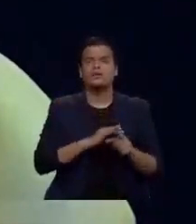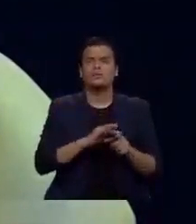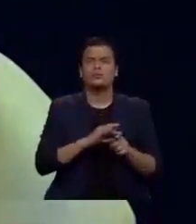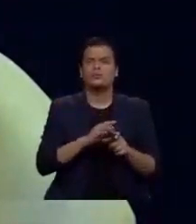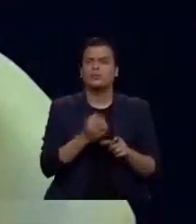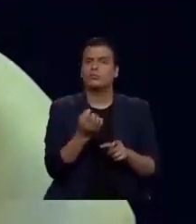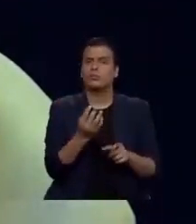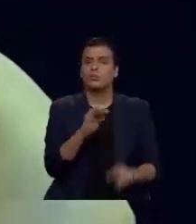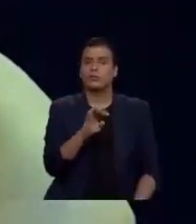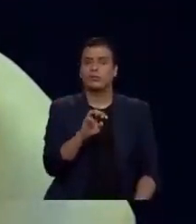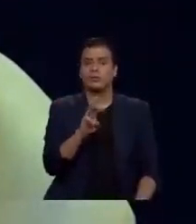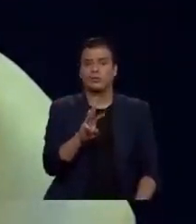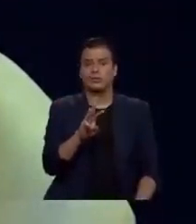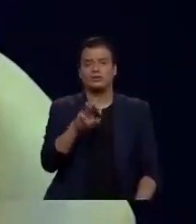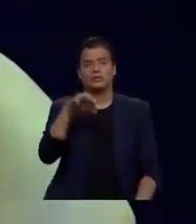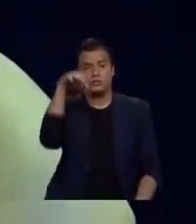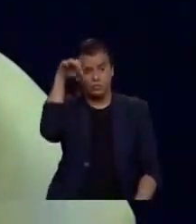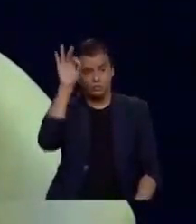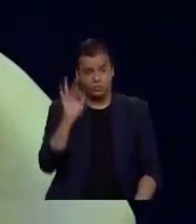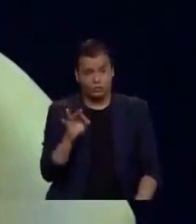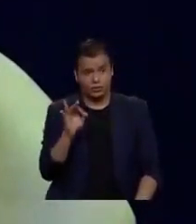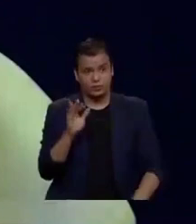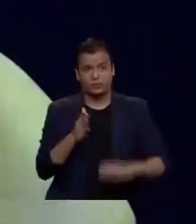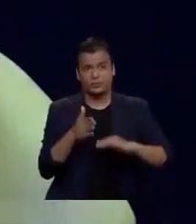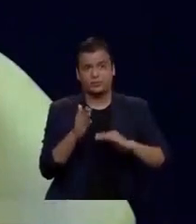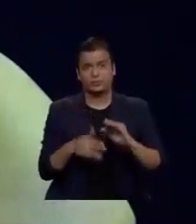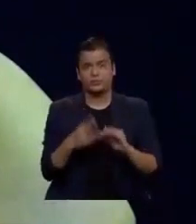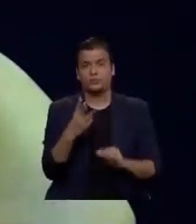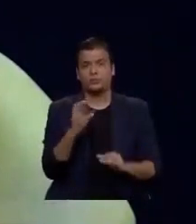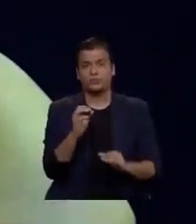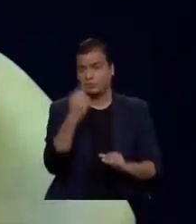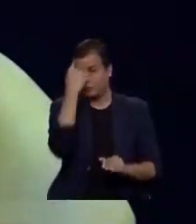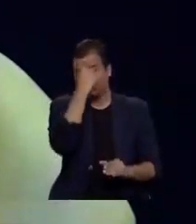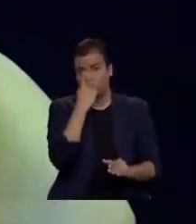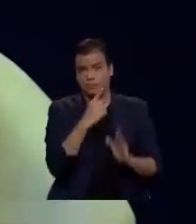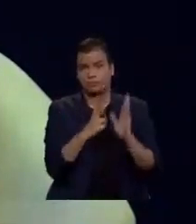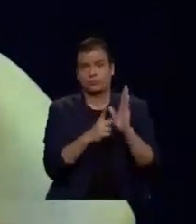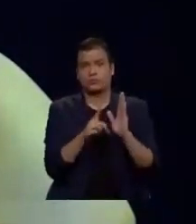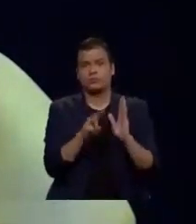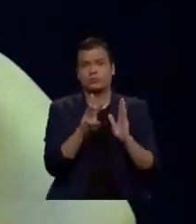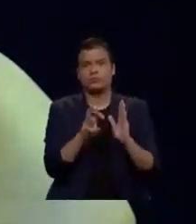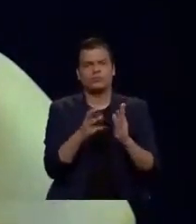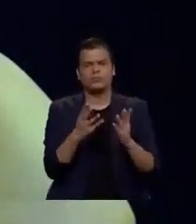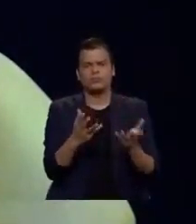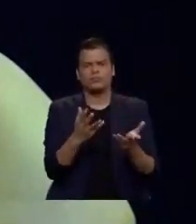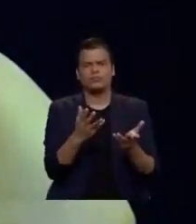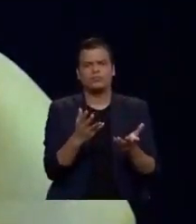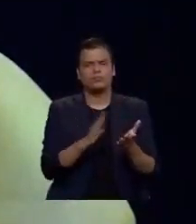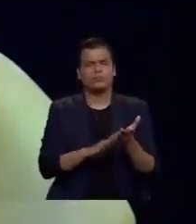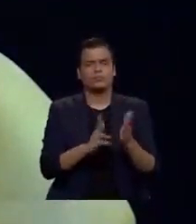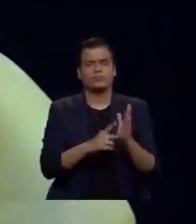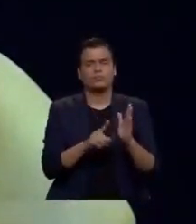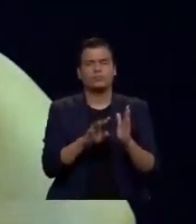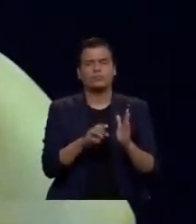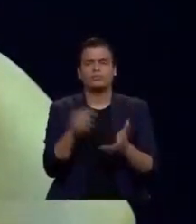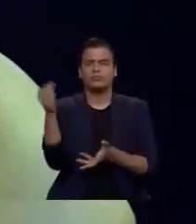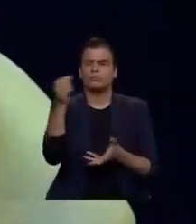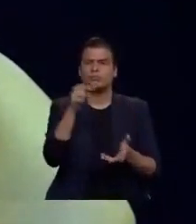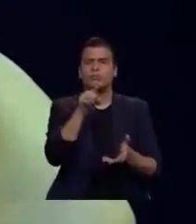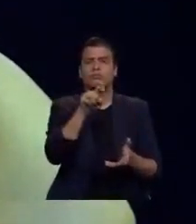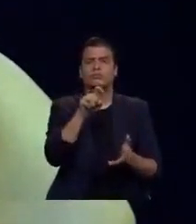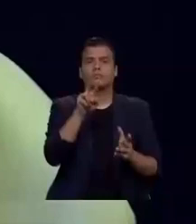vigencia el 30 de septiembre de este año hemos comprometido 617 mil millones de pesos